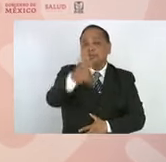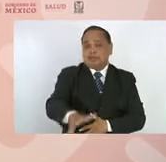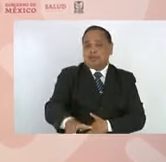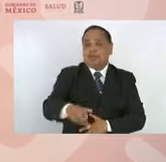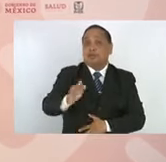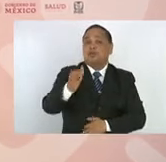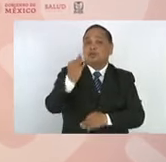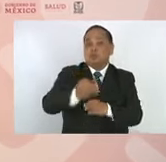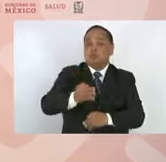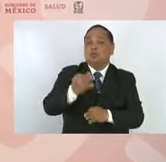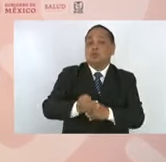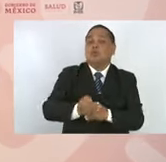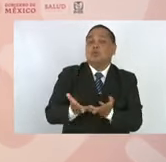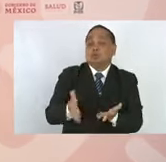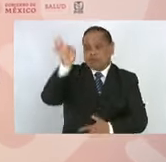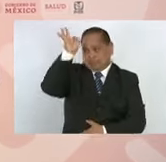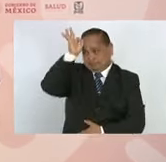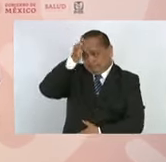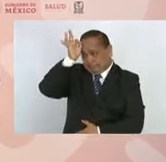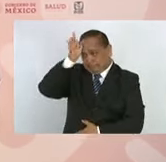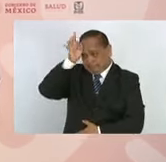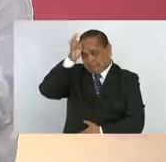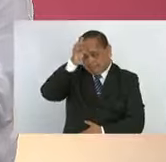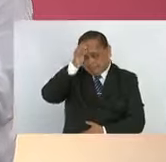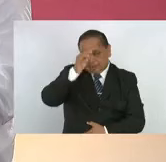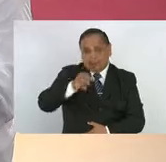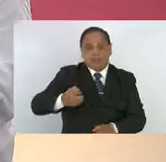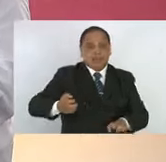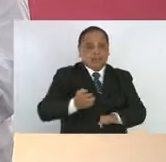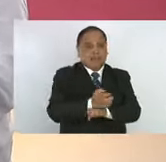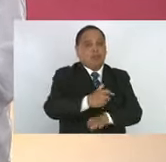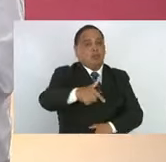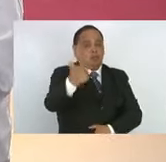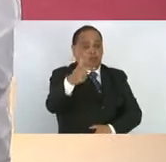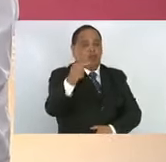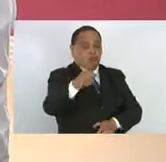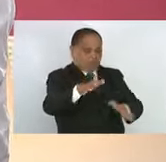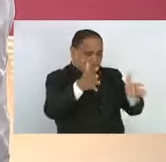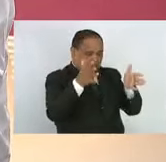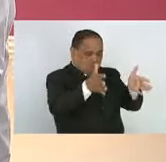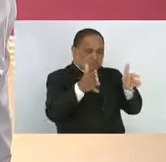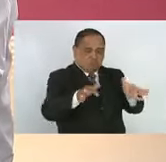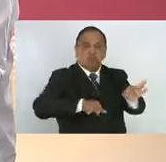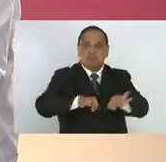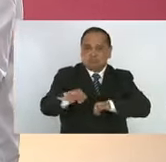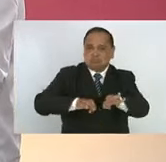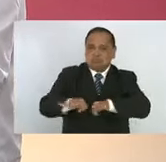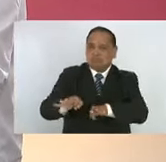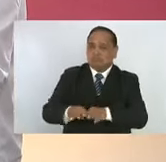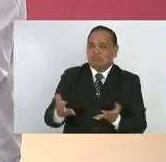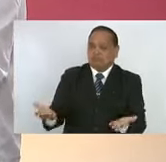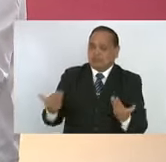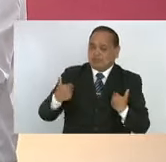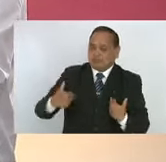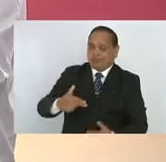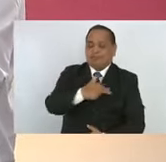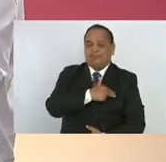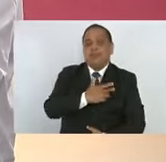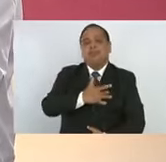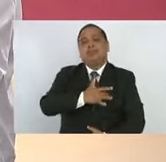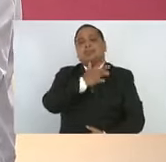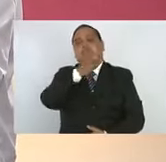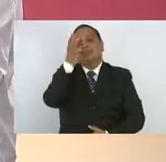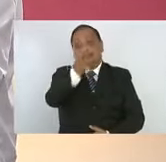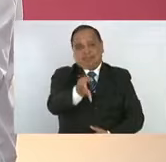hoy prestan sus servicios en 12 estados. Con satisfacción podemos decir que